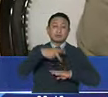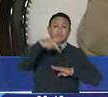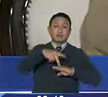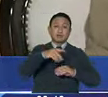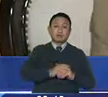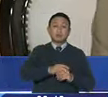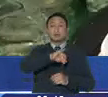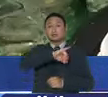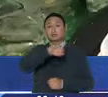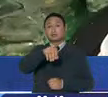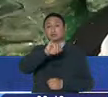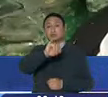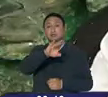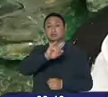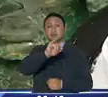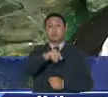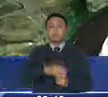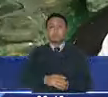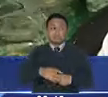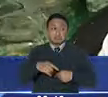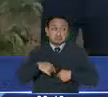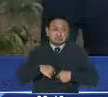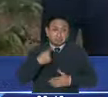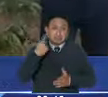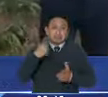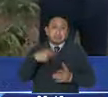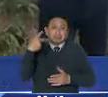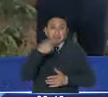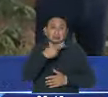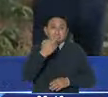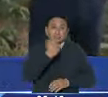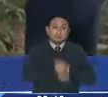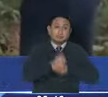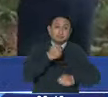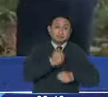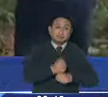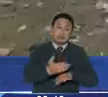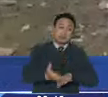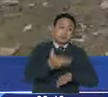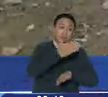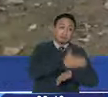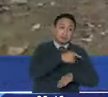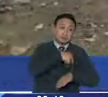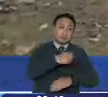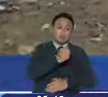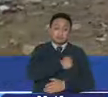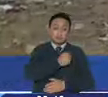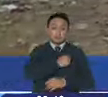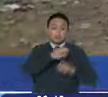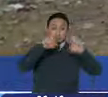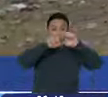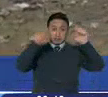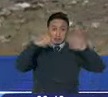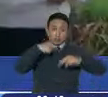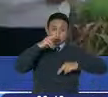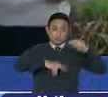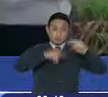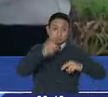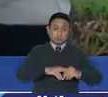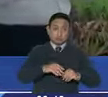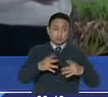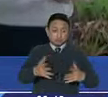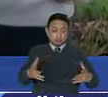fue su idea. Yo no tengo necesidad de mentirlo. Estábamos ya hace mucho tiempo con los impulsos haciendo como empresa, pues soy constructor, los